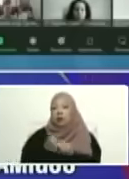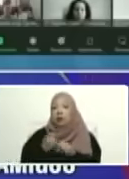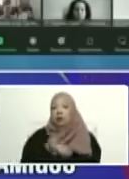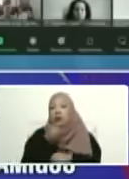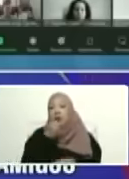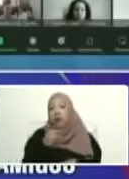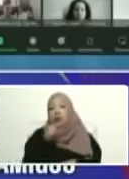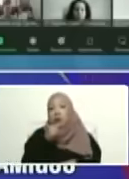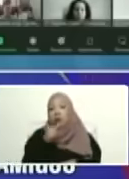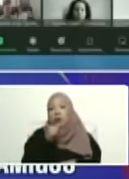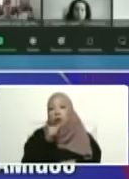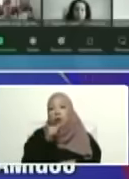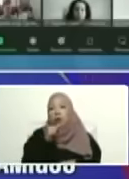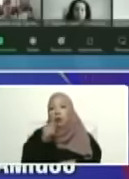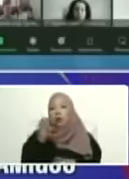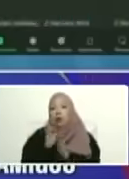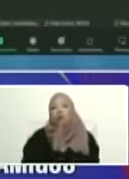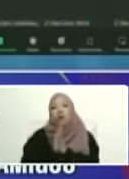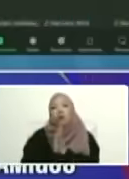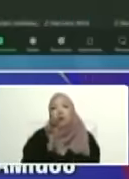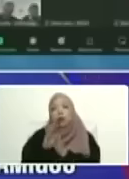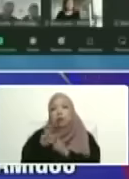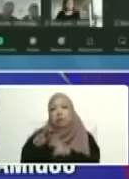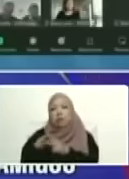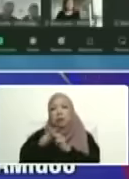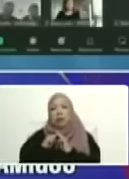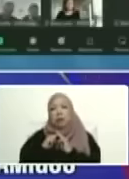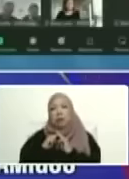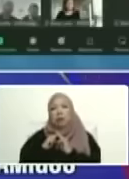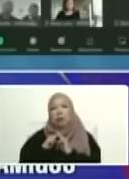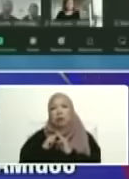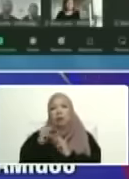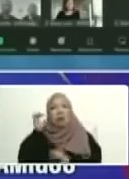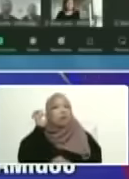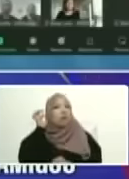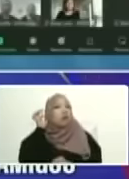fe. Préstame ahí, Tatiana Josefina, por favor.